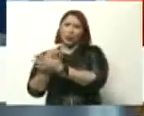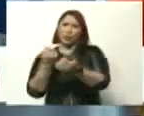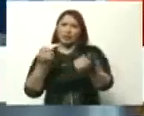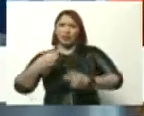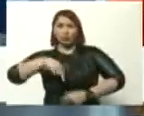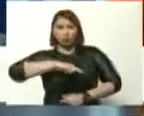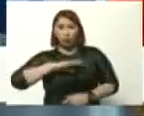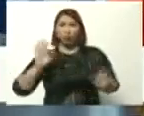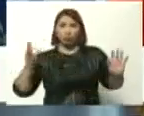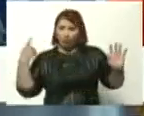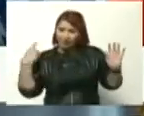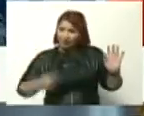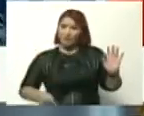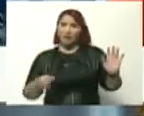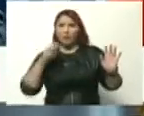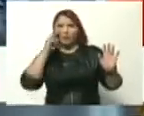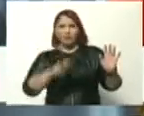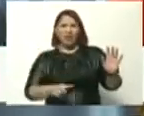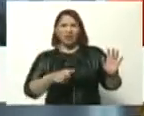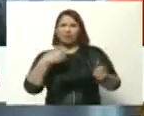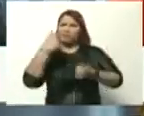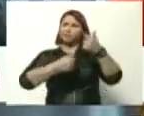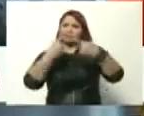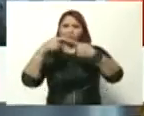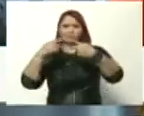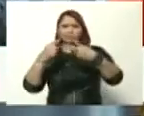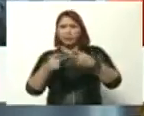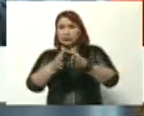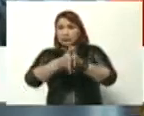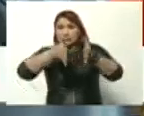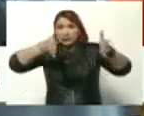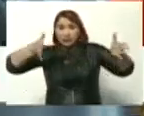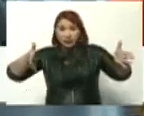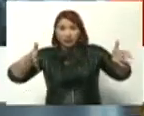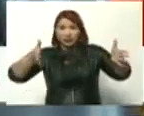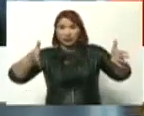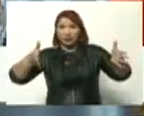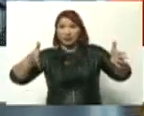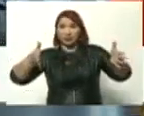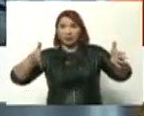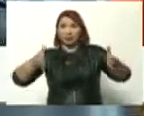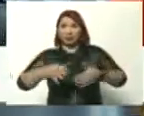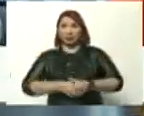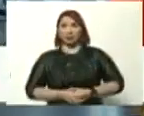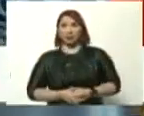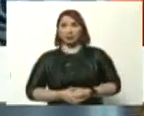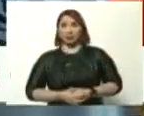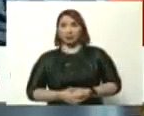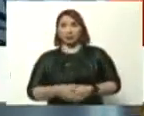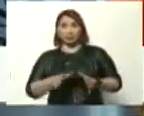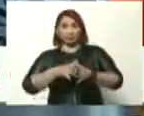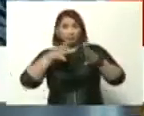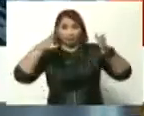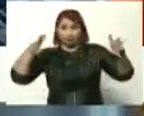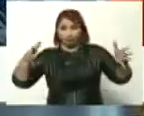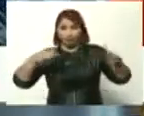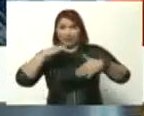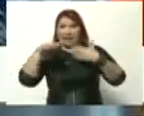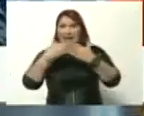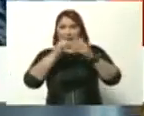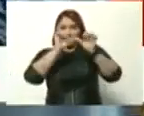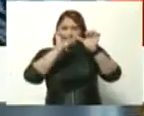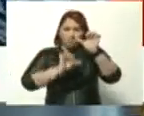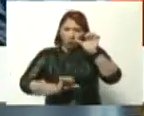nosotros tenemos que visualizar las cosas de lo macro, obviamente, ¿no?, de lo general al